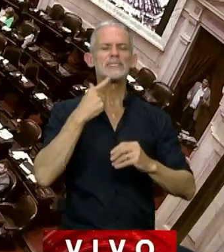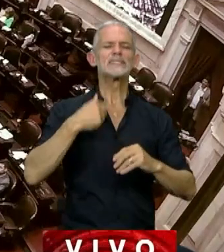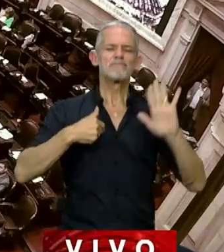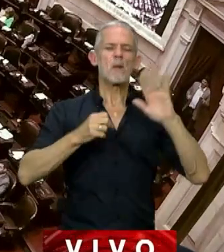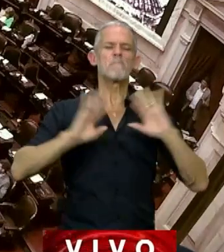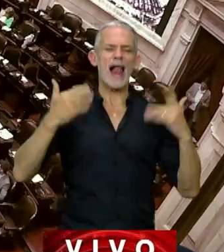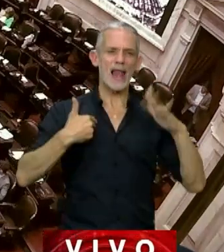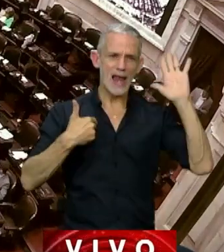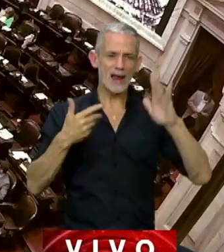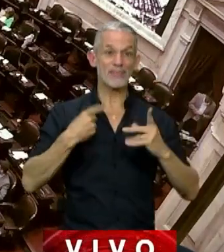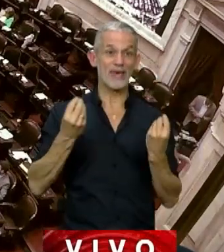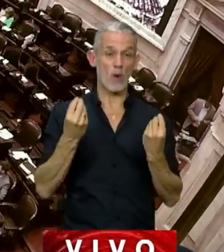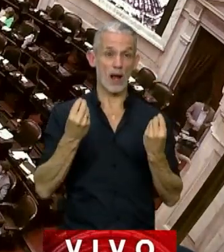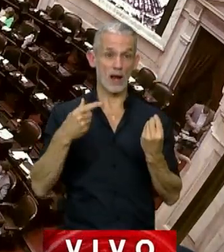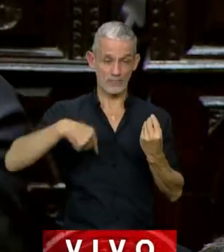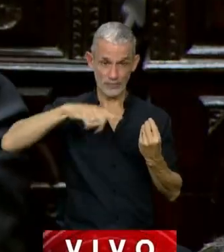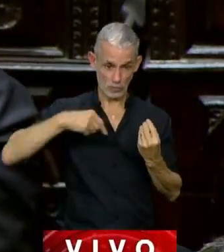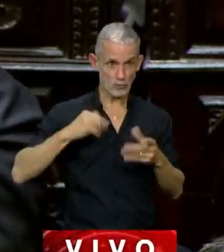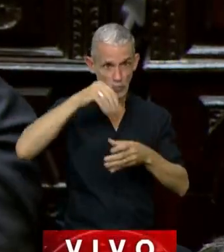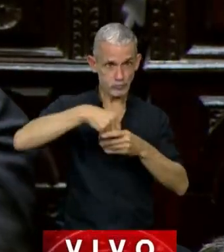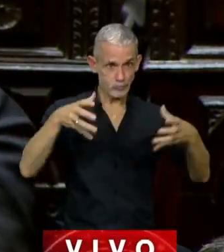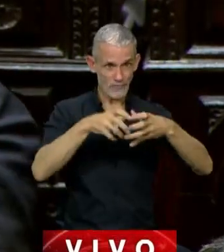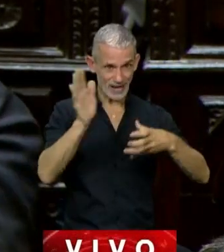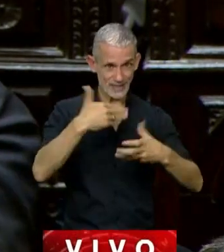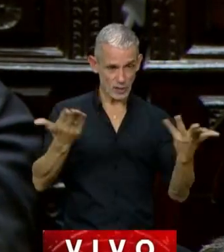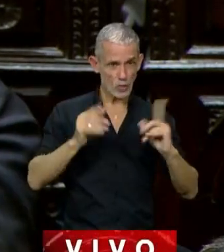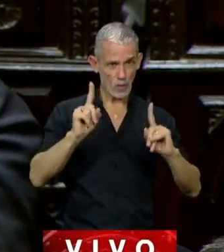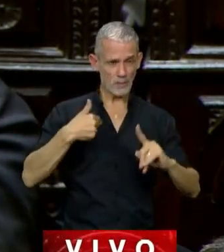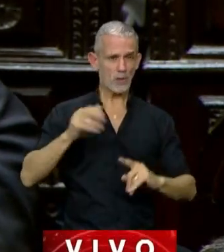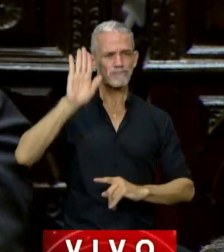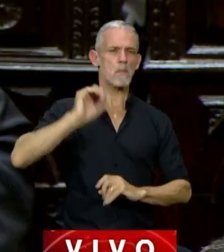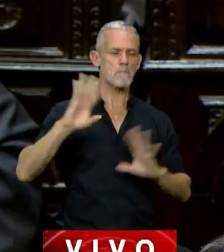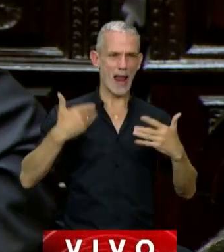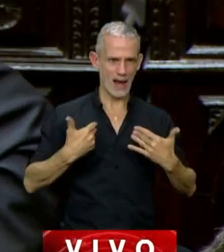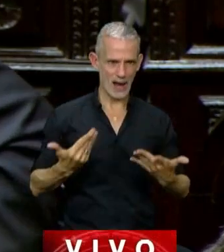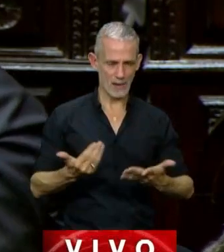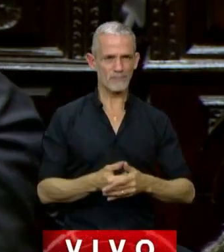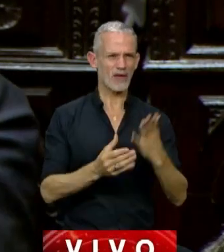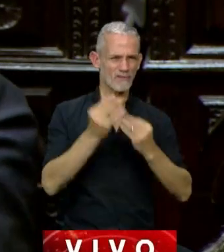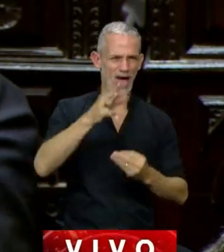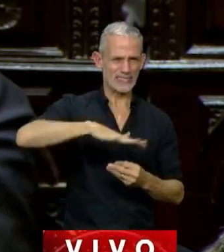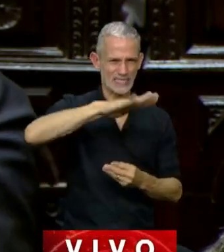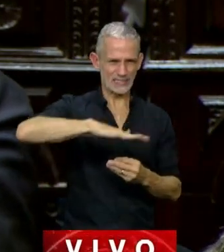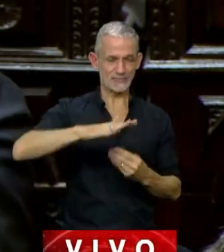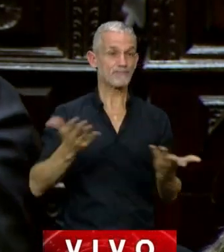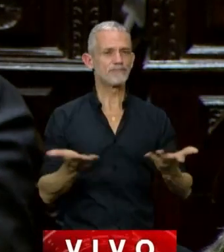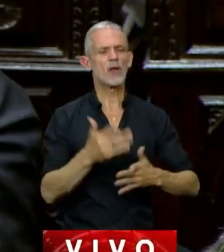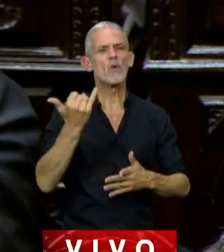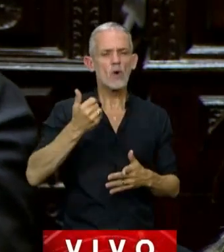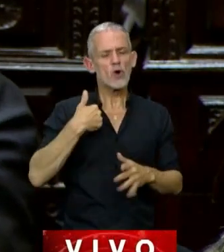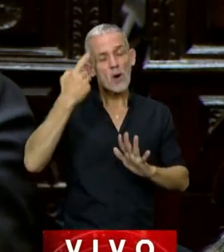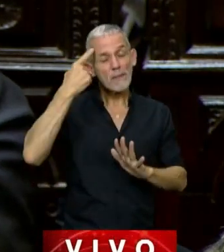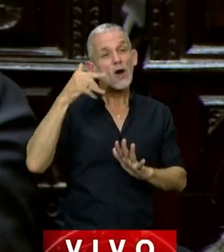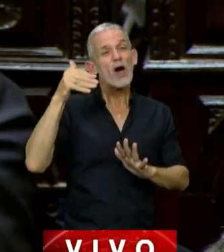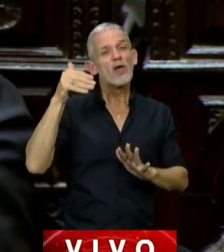autocrítica del espacio del cual pertenezco. En primer lugar, creo que hubo una